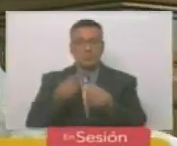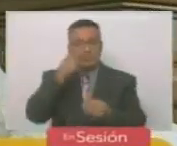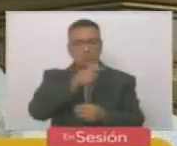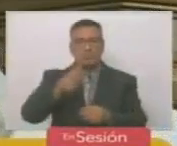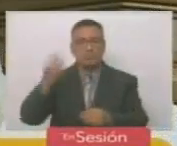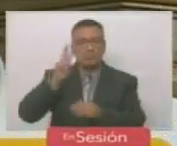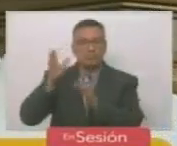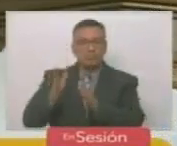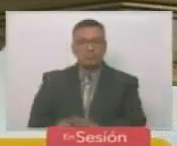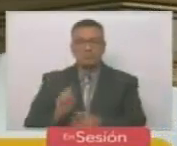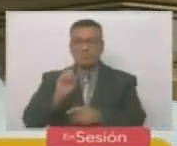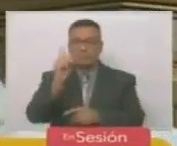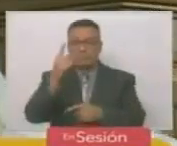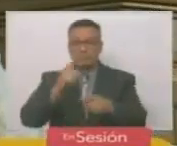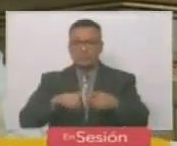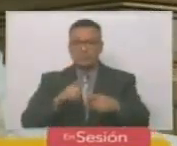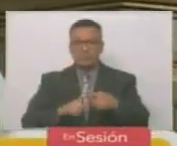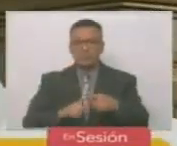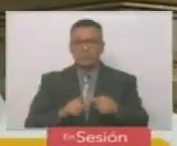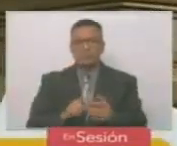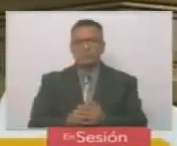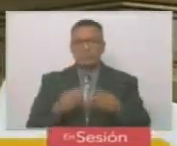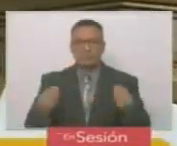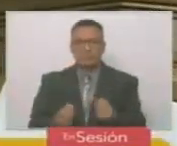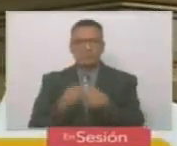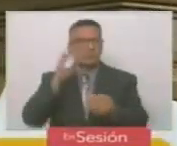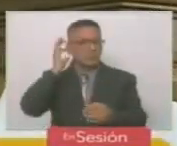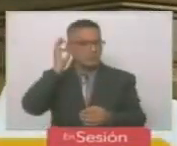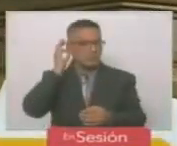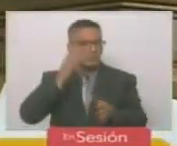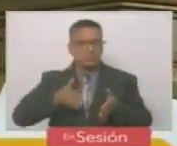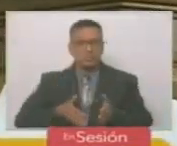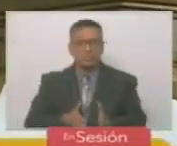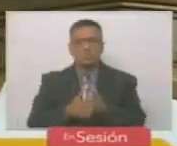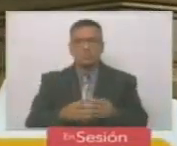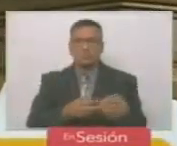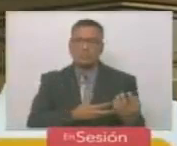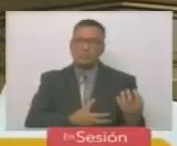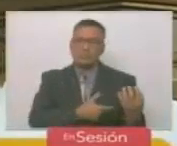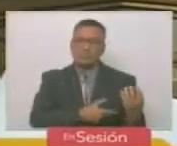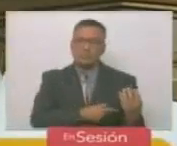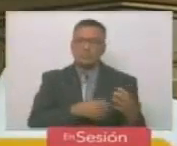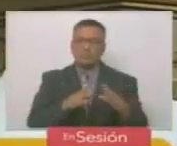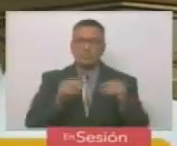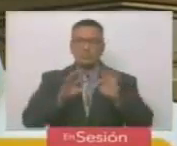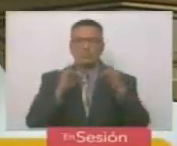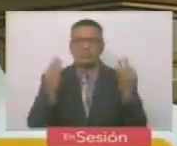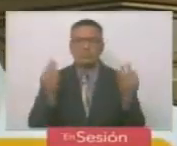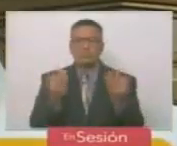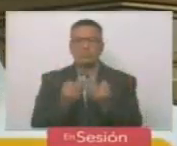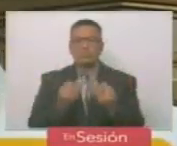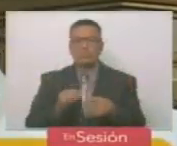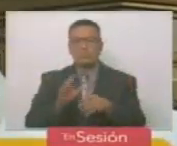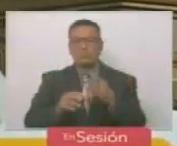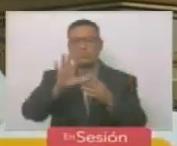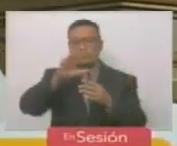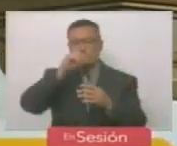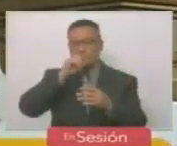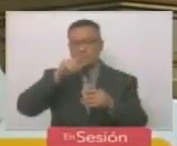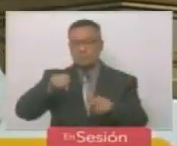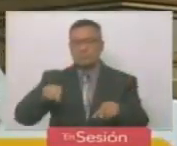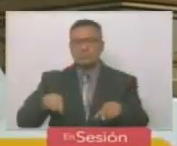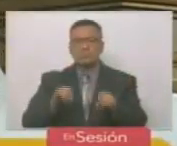Venezuela, principalmente junto a las mujeres gestantes, lactantes y sus familiares, el quinto aniversario